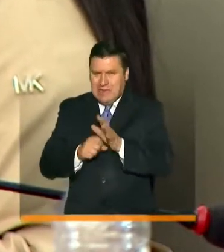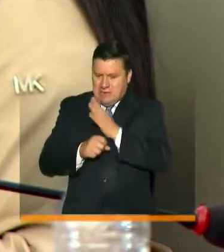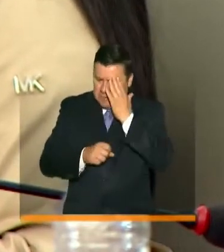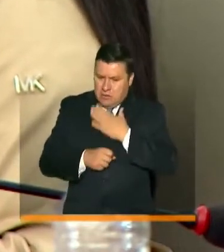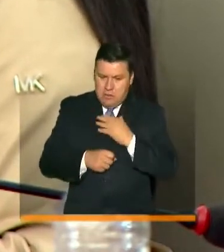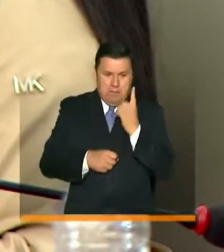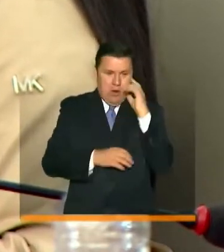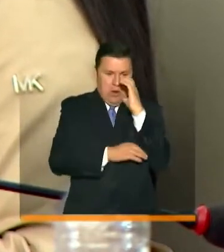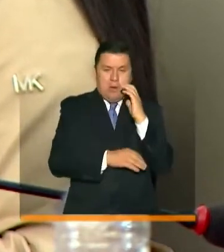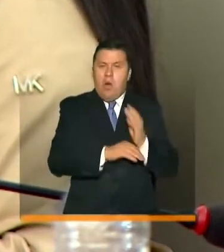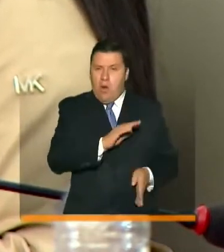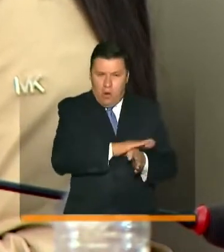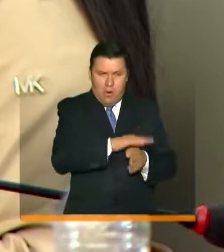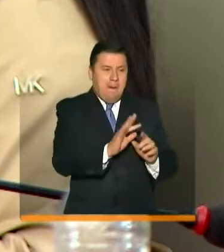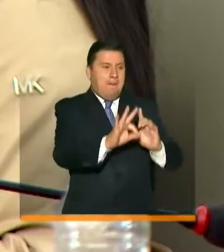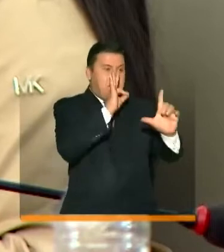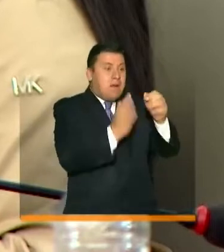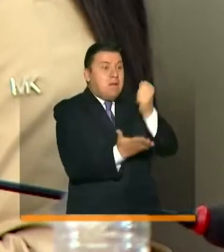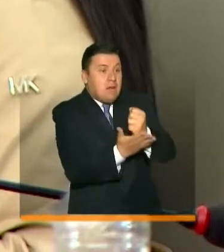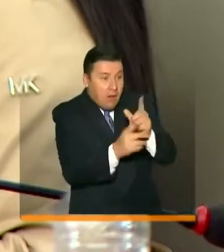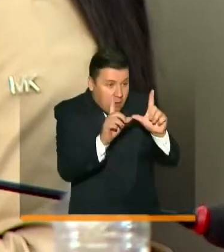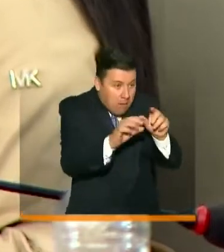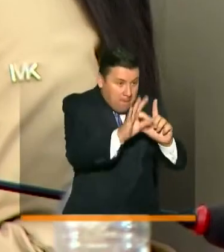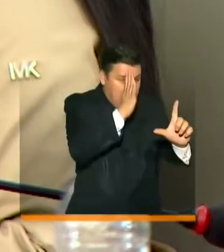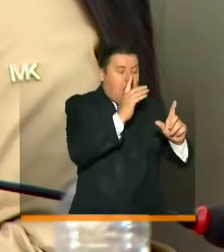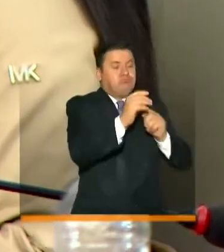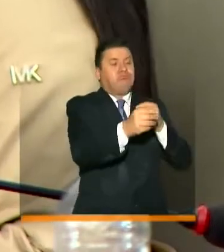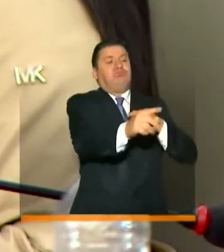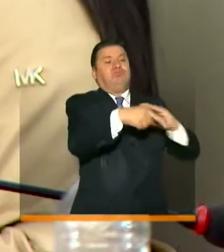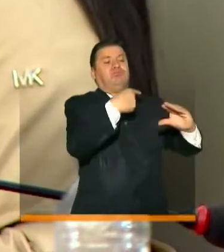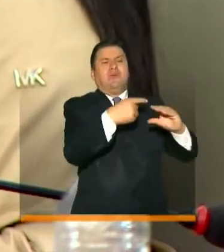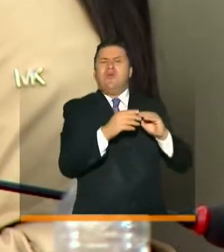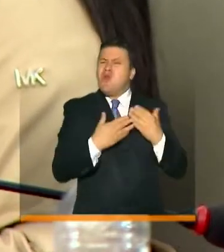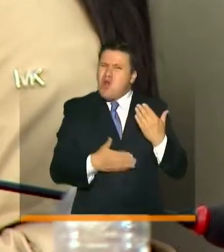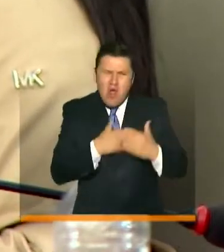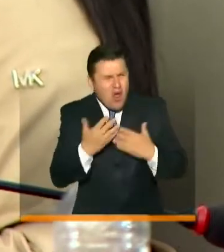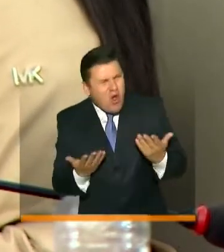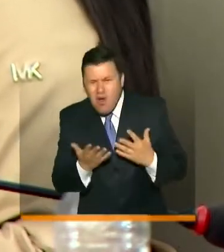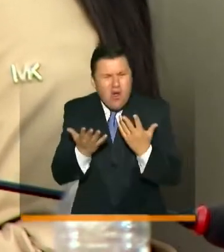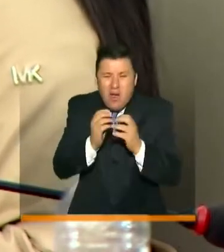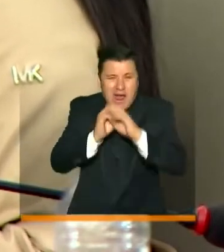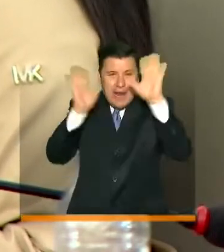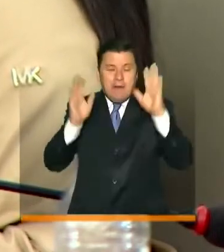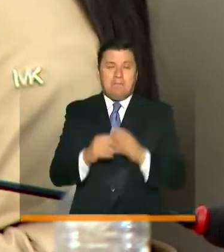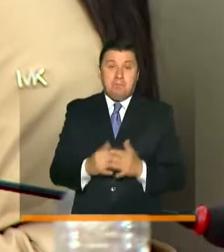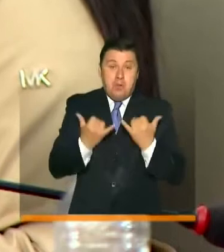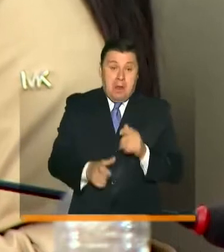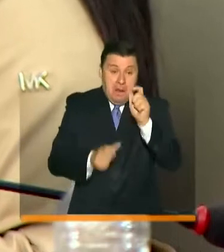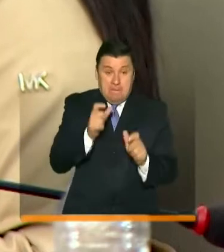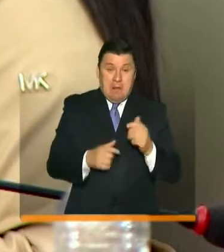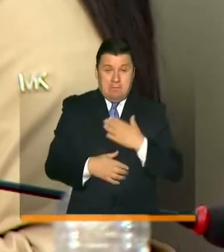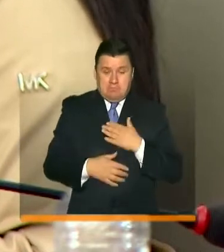historia de nuestro país una entrega de manera virtual de títulos de propiedad. ¿Cómo es esto y cómo operará? Hoy todas las